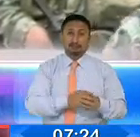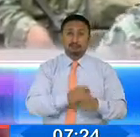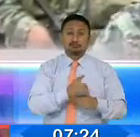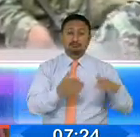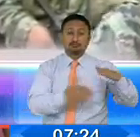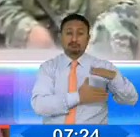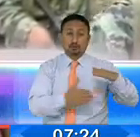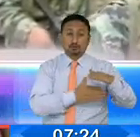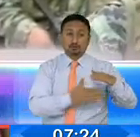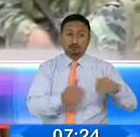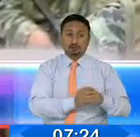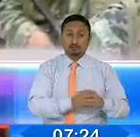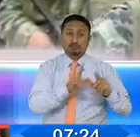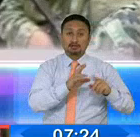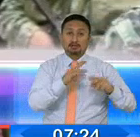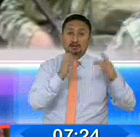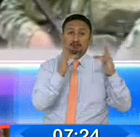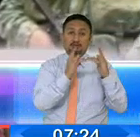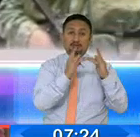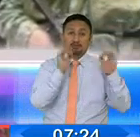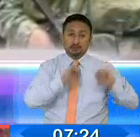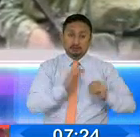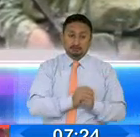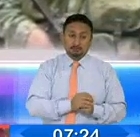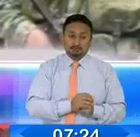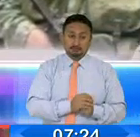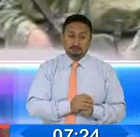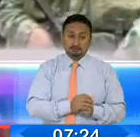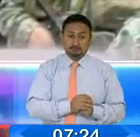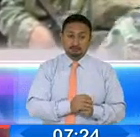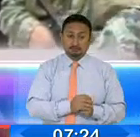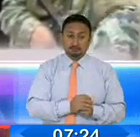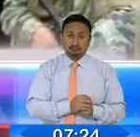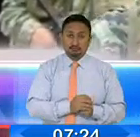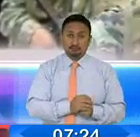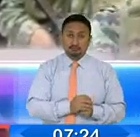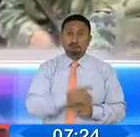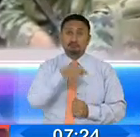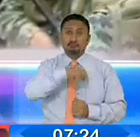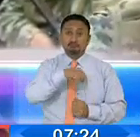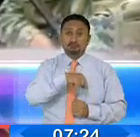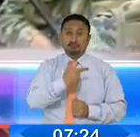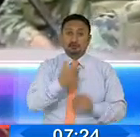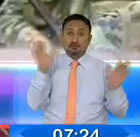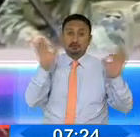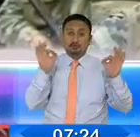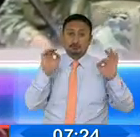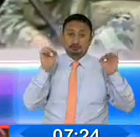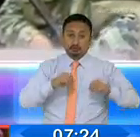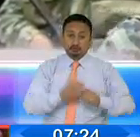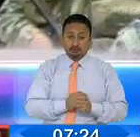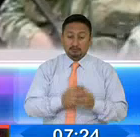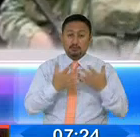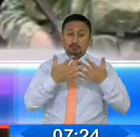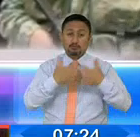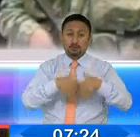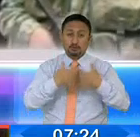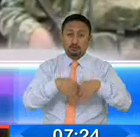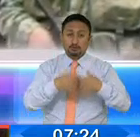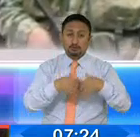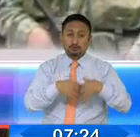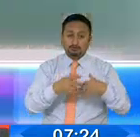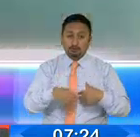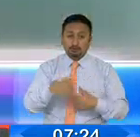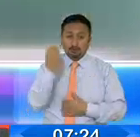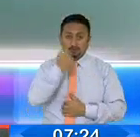cocinas, áreas de descanso y las áreas o los generadores que proporcionaban la suficiente energía para poder producir esa cantidad